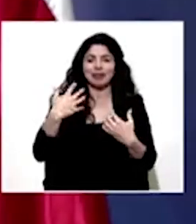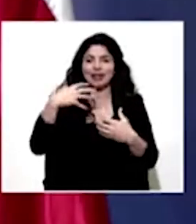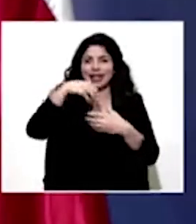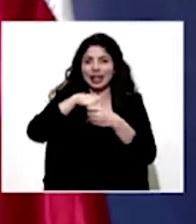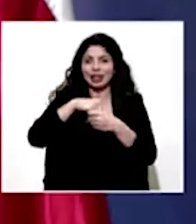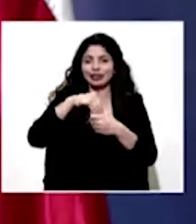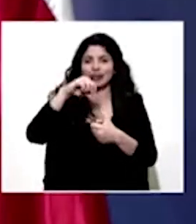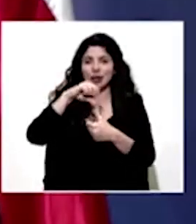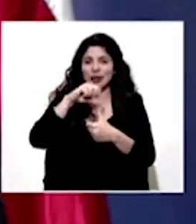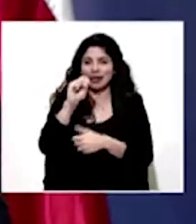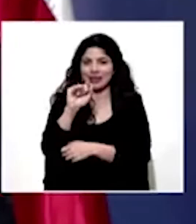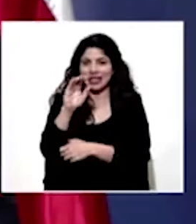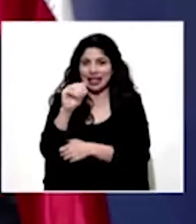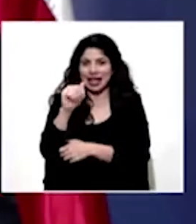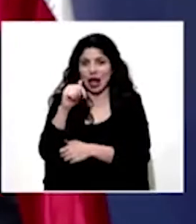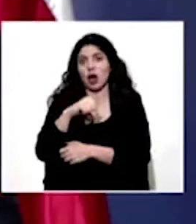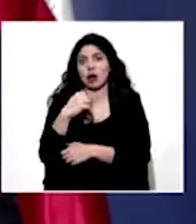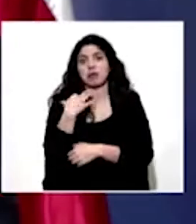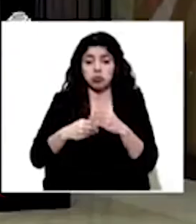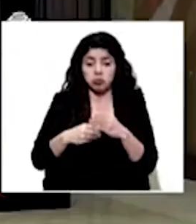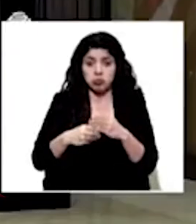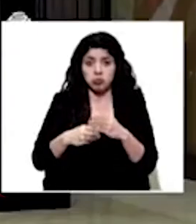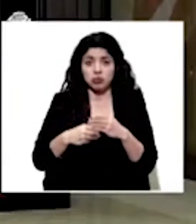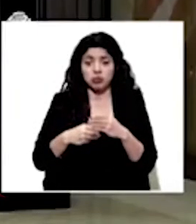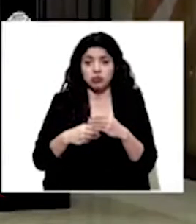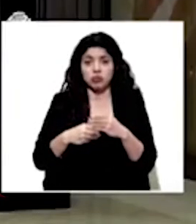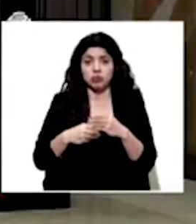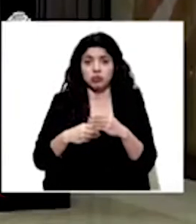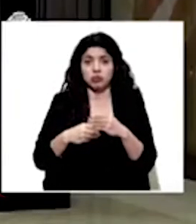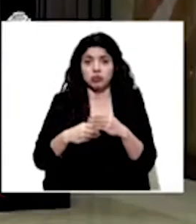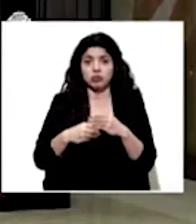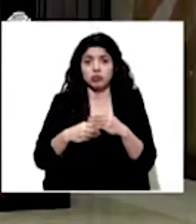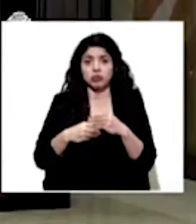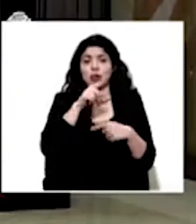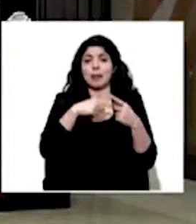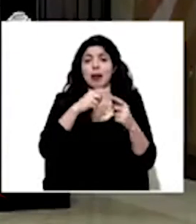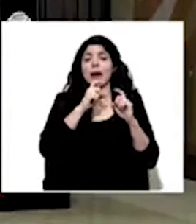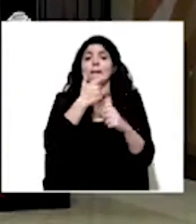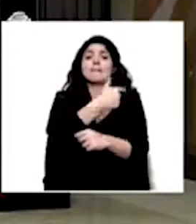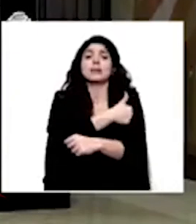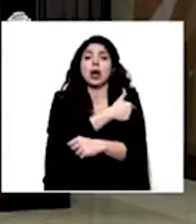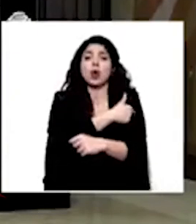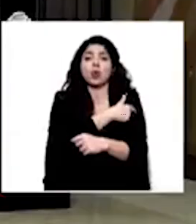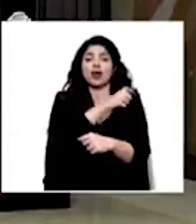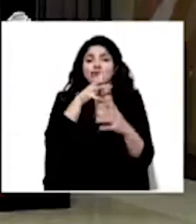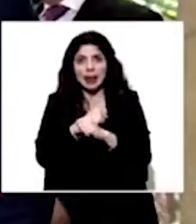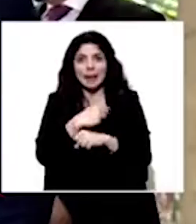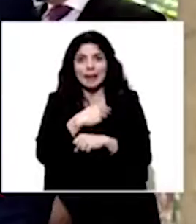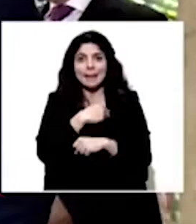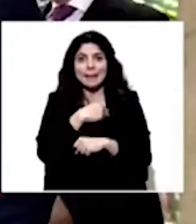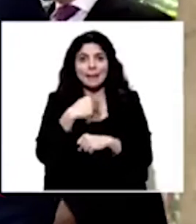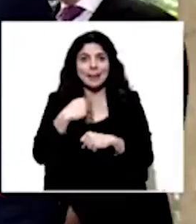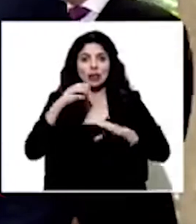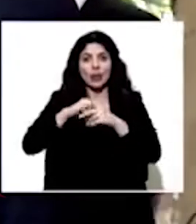narcotráfico contrabando y otros delitos conexos contribuyendo a garantizar la seguridad y tranquilidad del pueblo de nicaragua